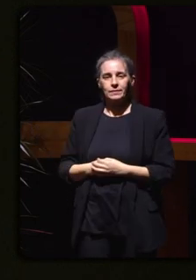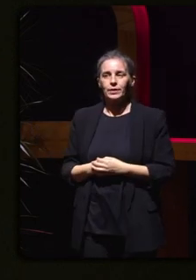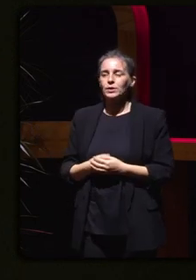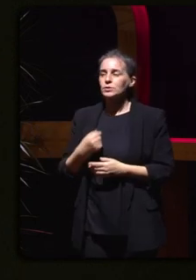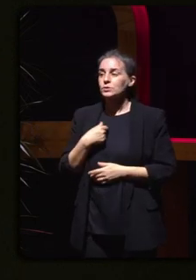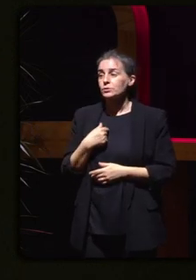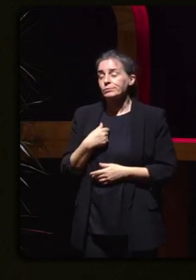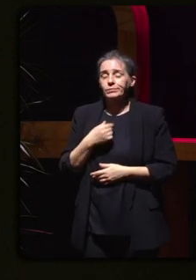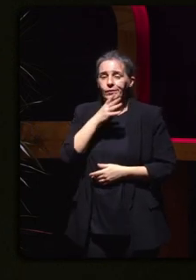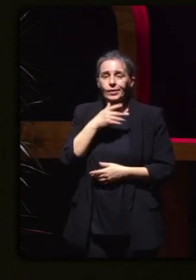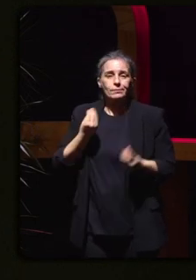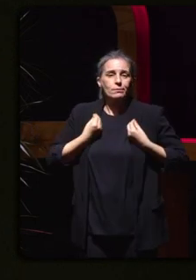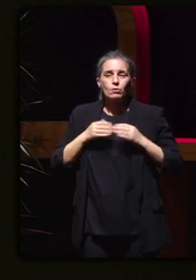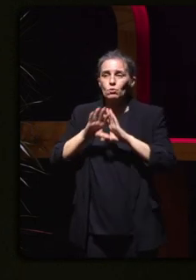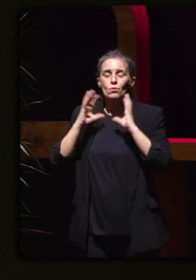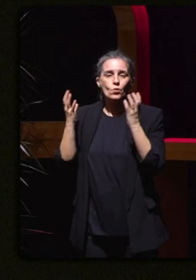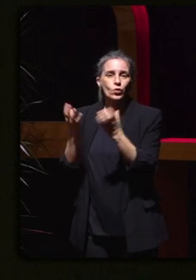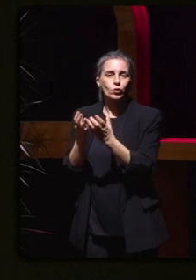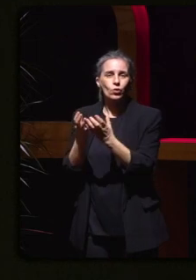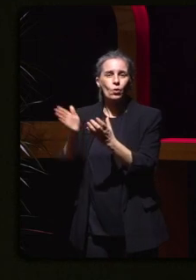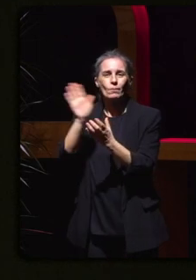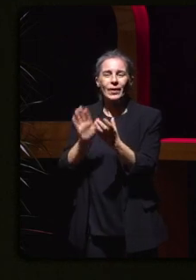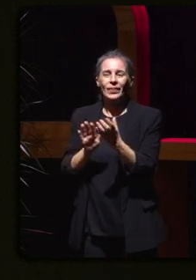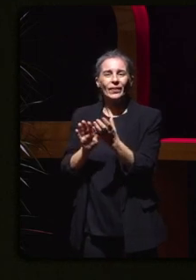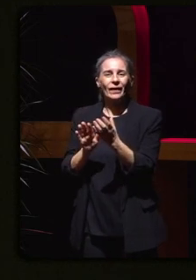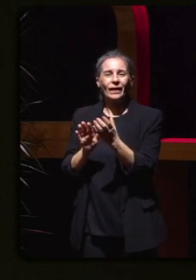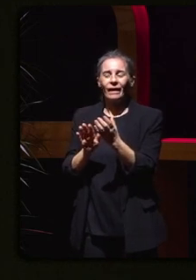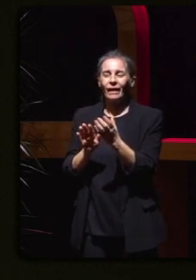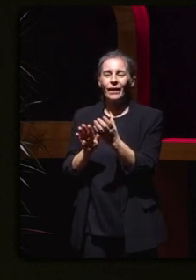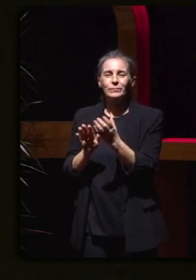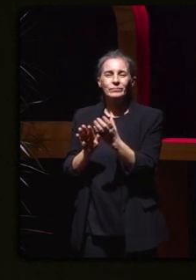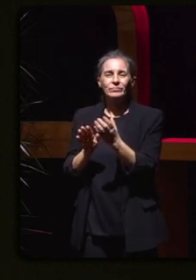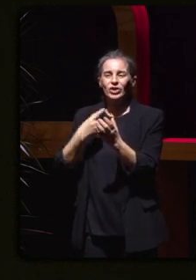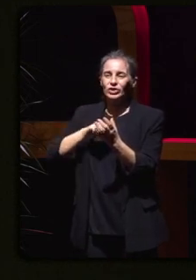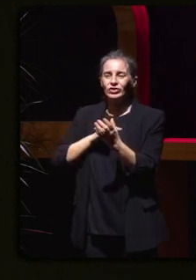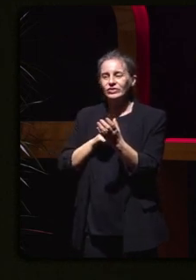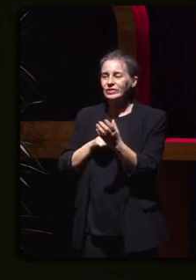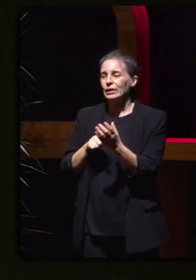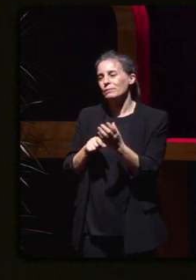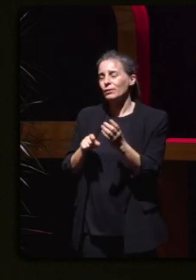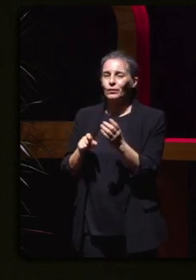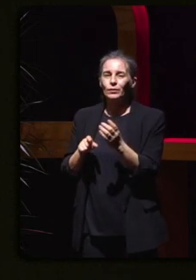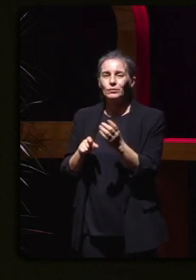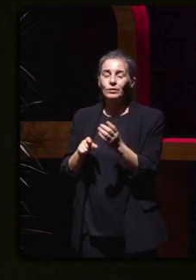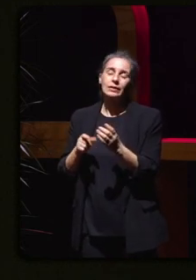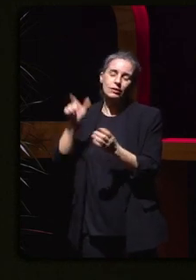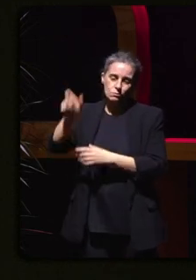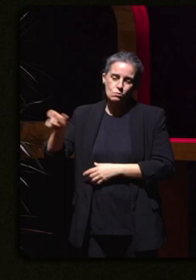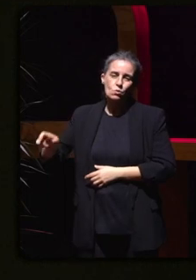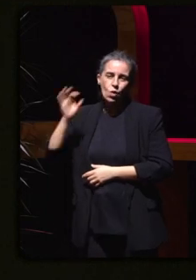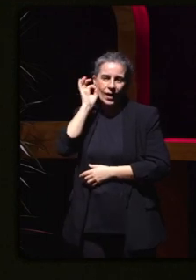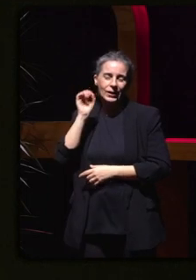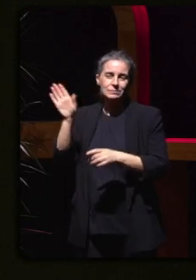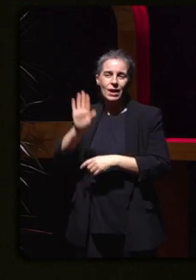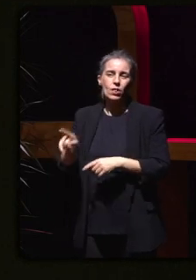vivimos en un mundo en el que creo que nos tratan nos infantilizan mucho No solo a las mujeres a las mujeres en especialmente pero